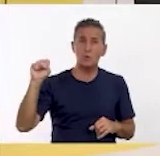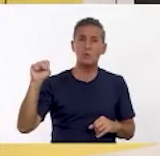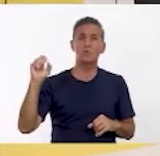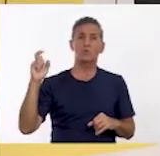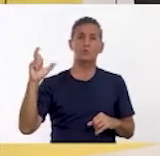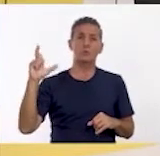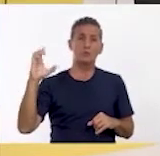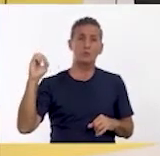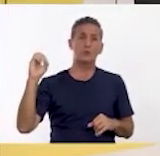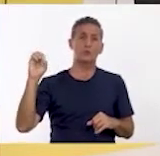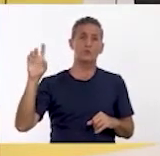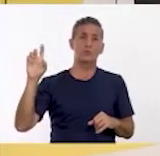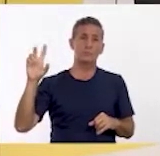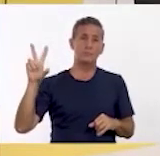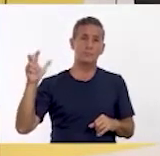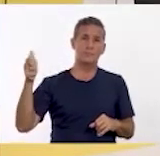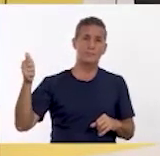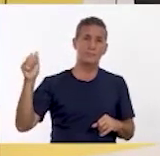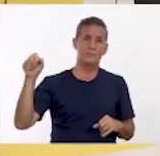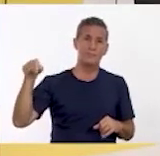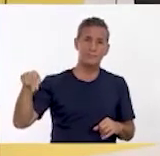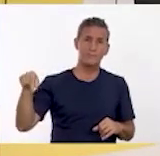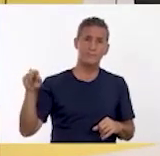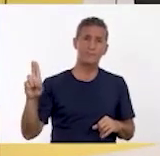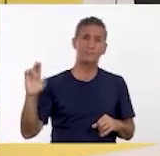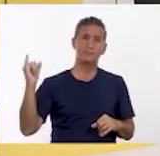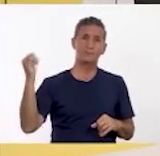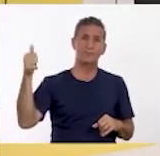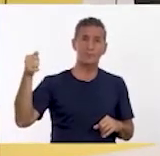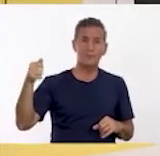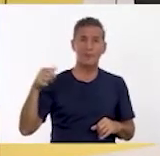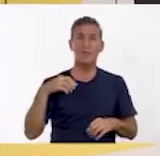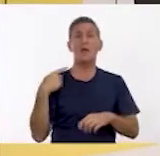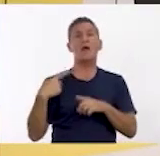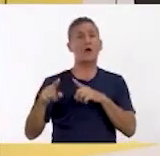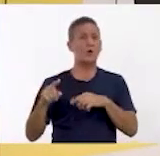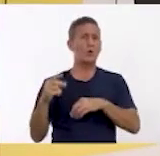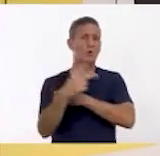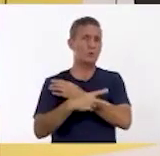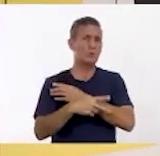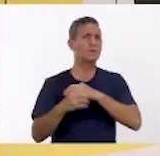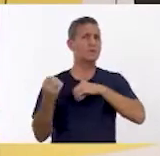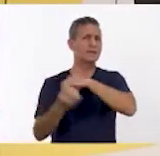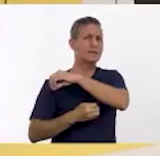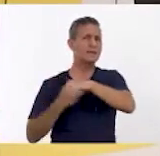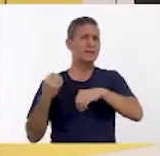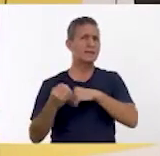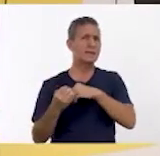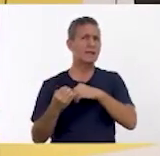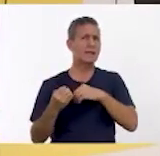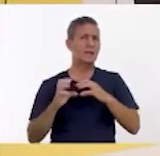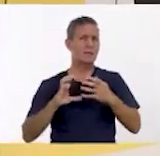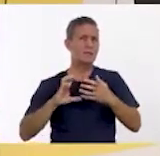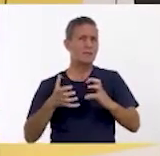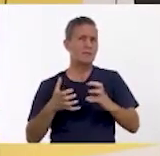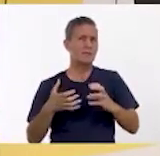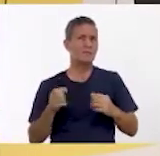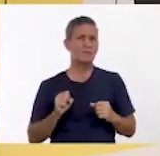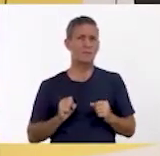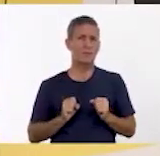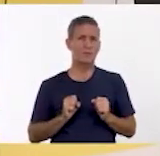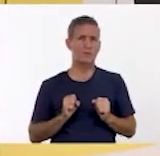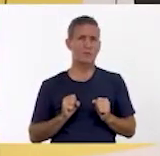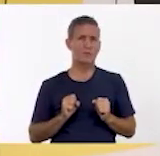sistema. Hay otros países que cambian de nombre y también que no cambian de nombre, pero cambian de